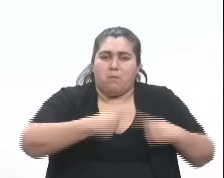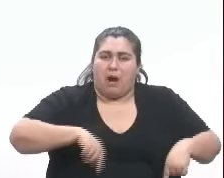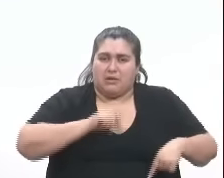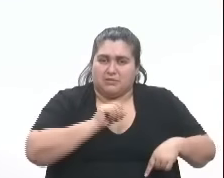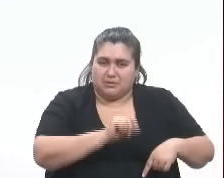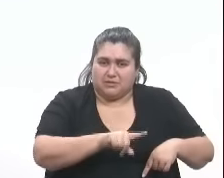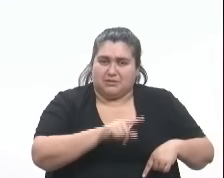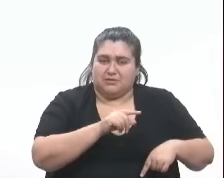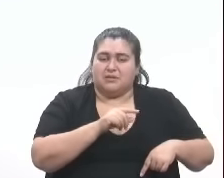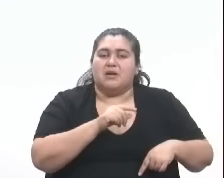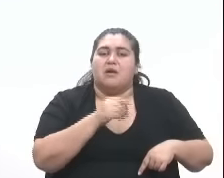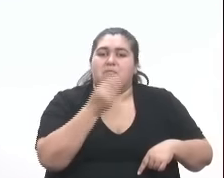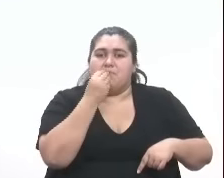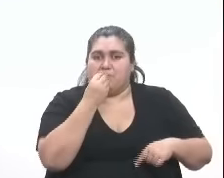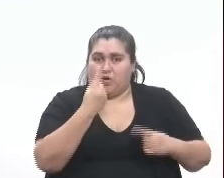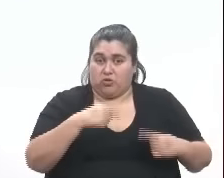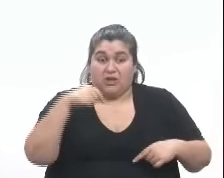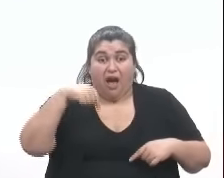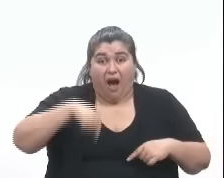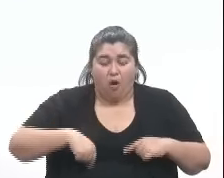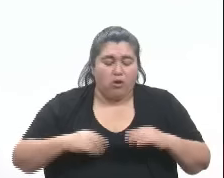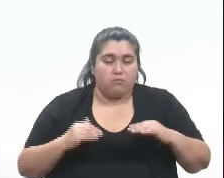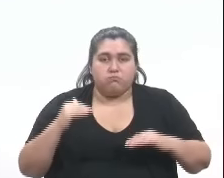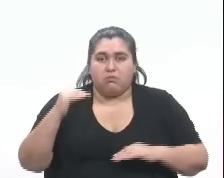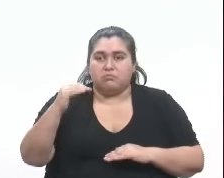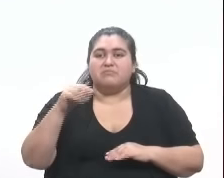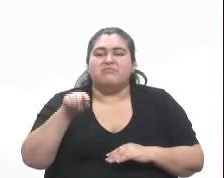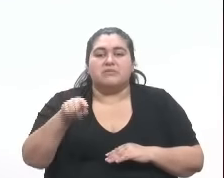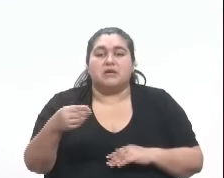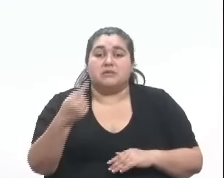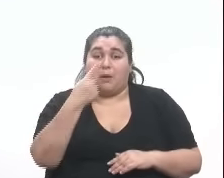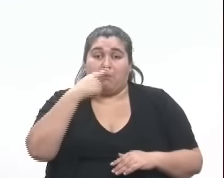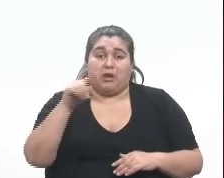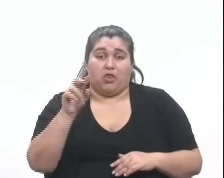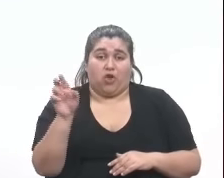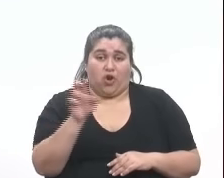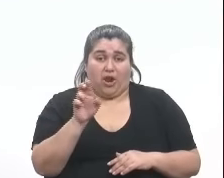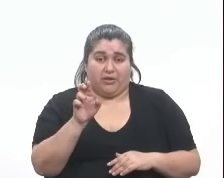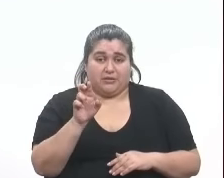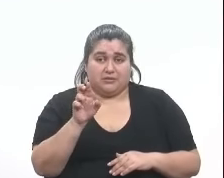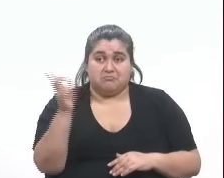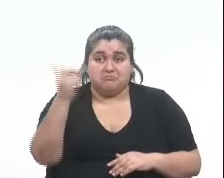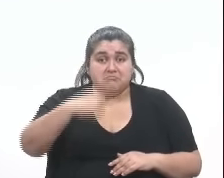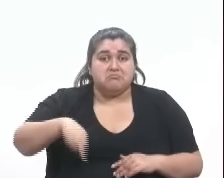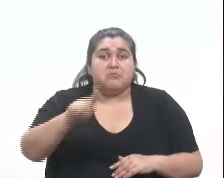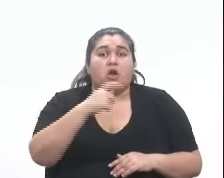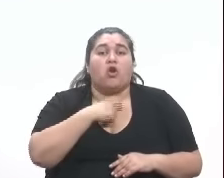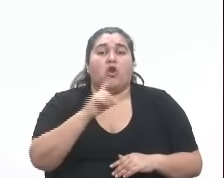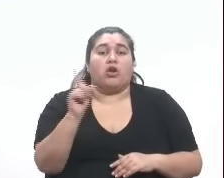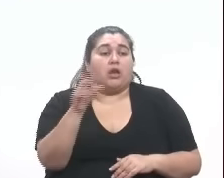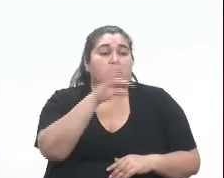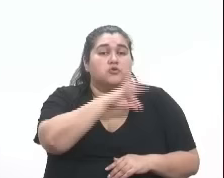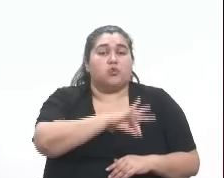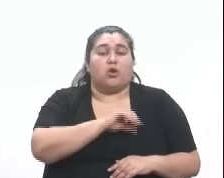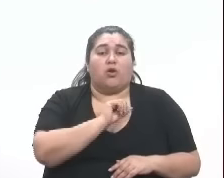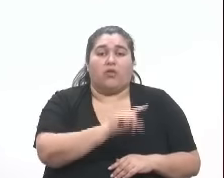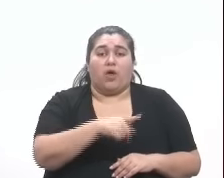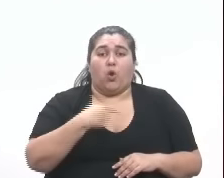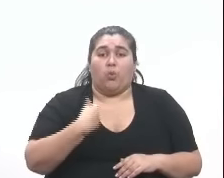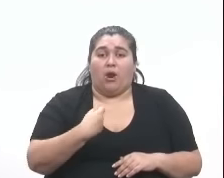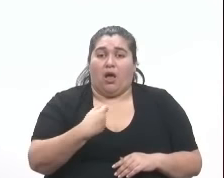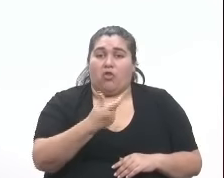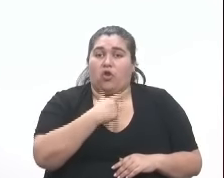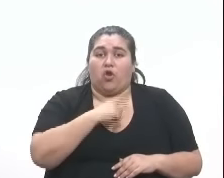Y sin embargo, hoy la canasta está en $1.000 y no quieren que el jubilado gane 300.000